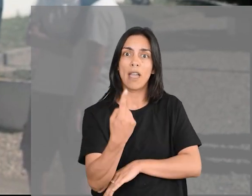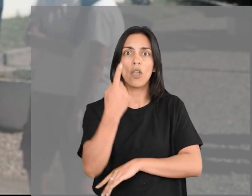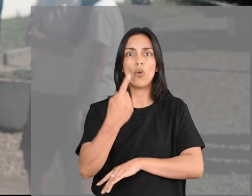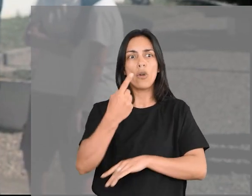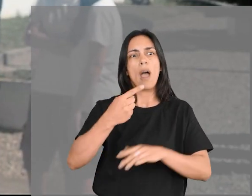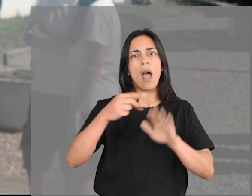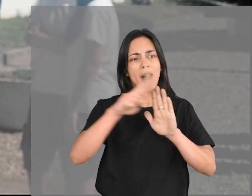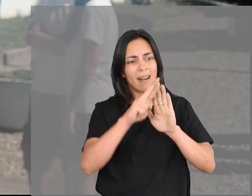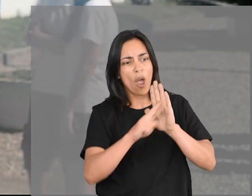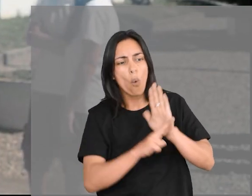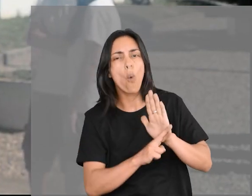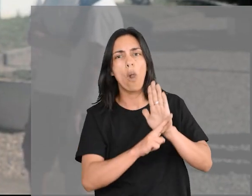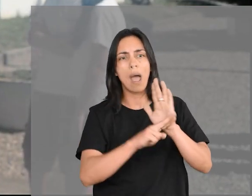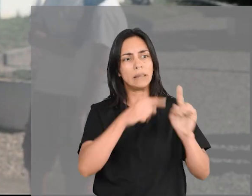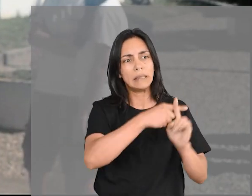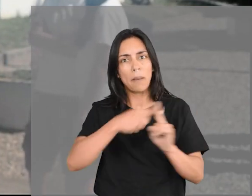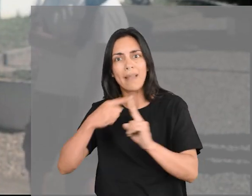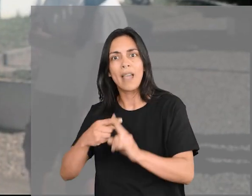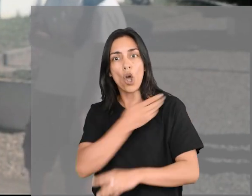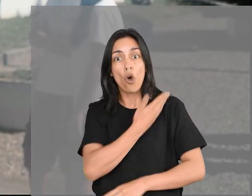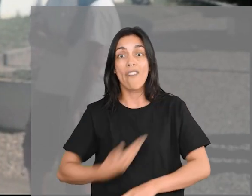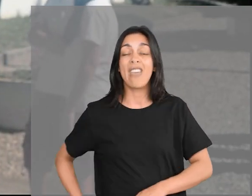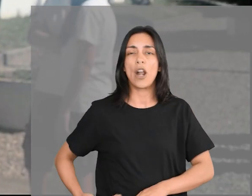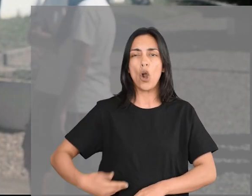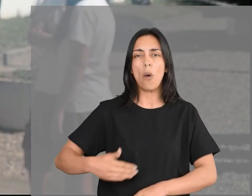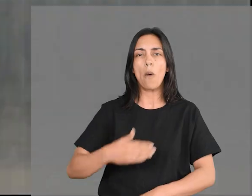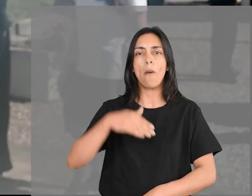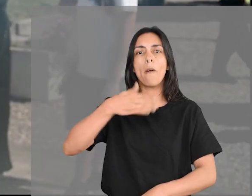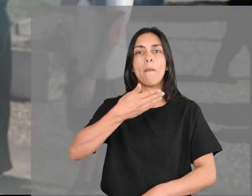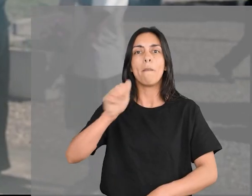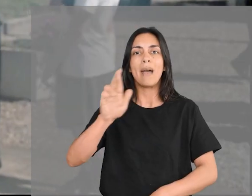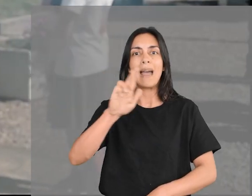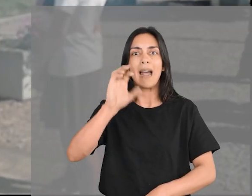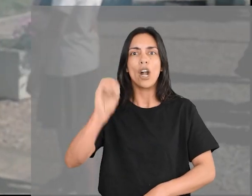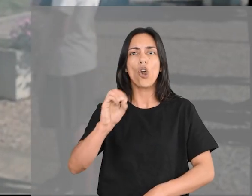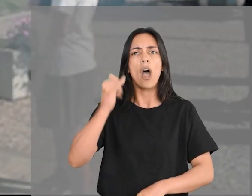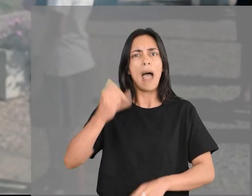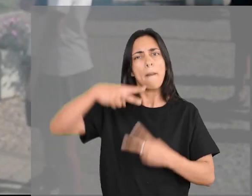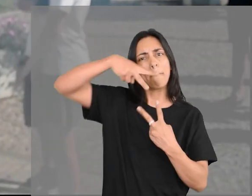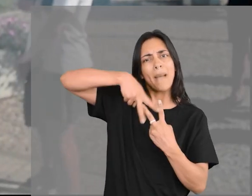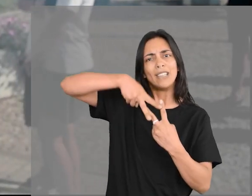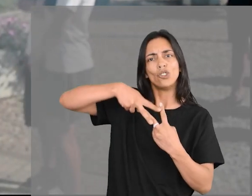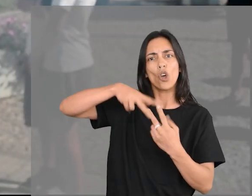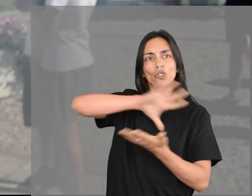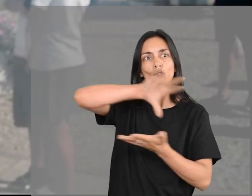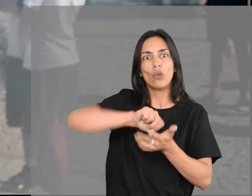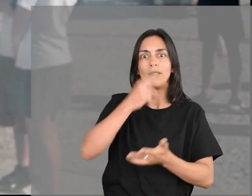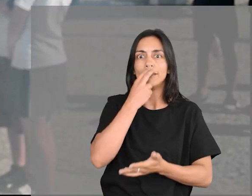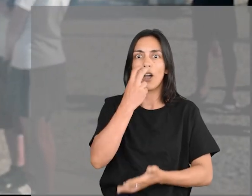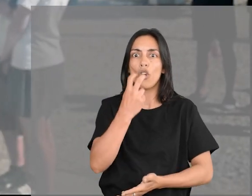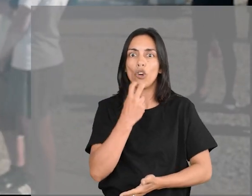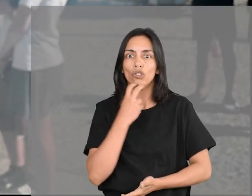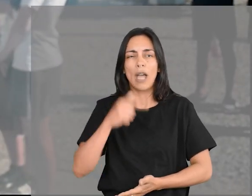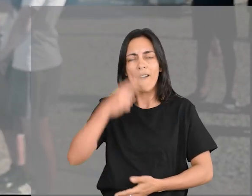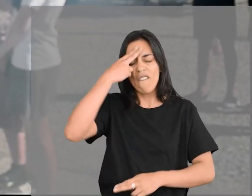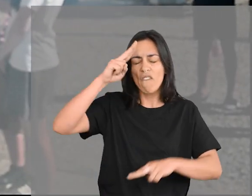los cementerios en Uruguay y durante el gobierno de Bernardo Berro. Había un masón en San José que después